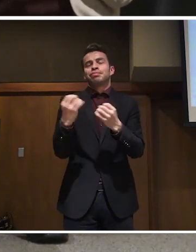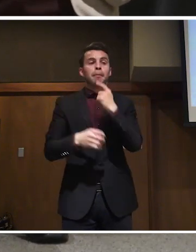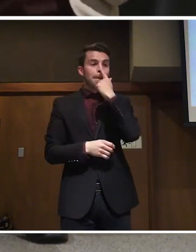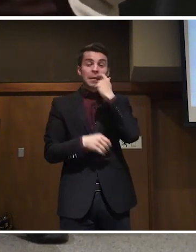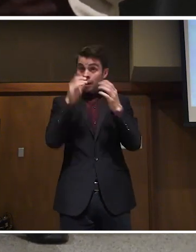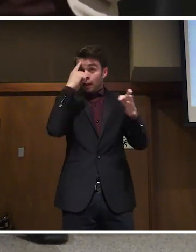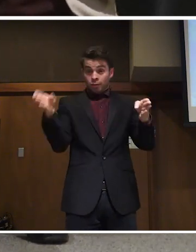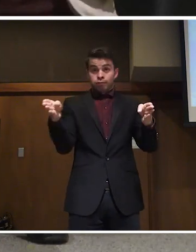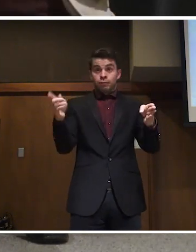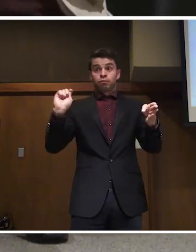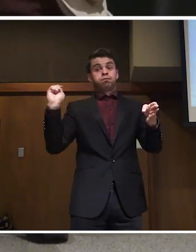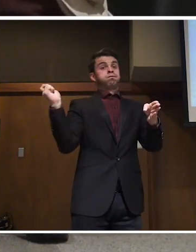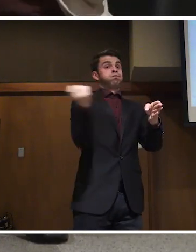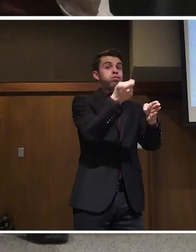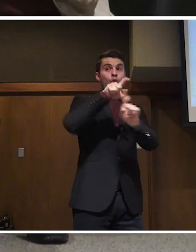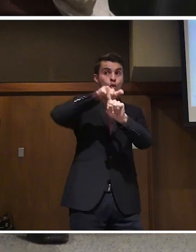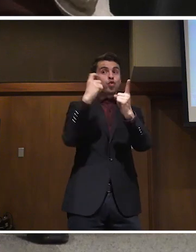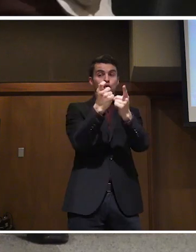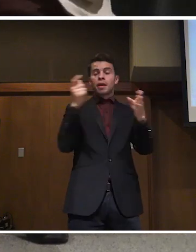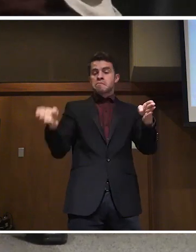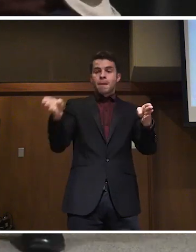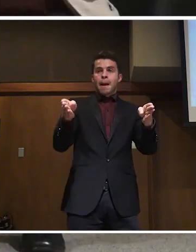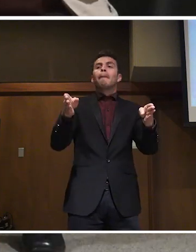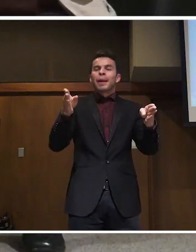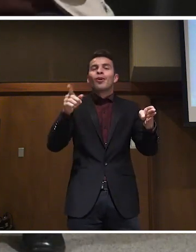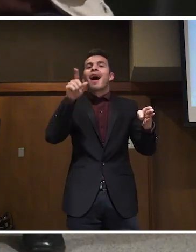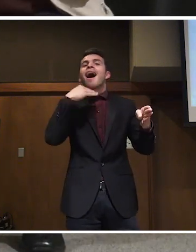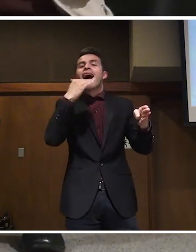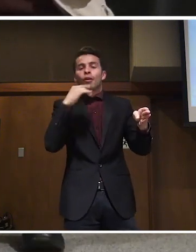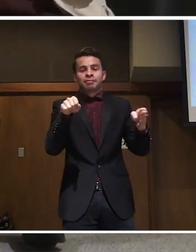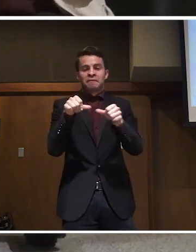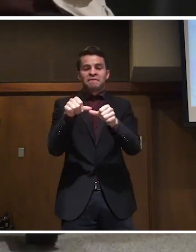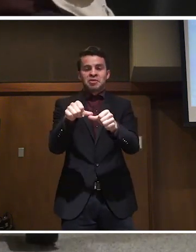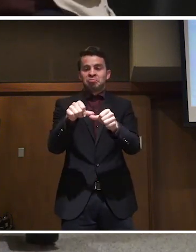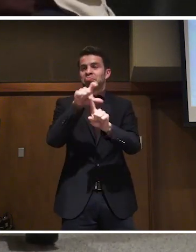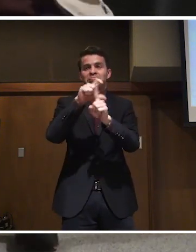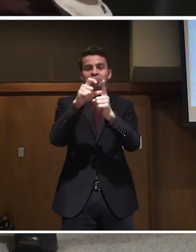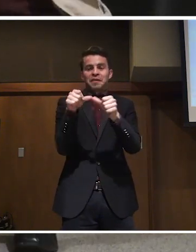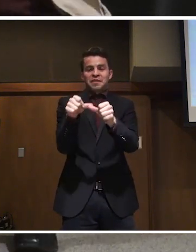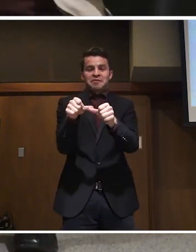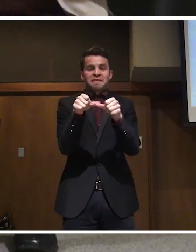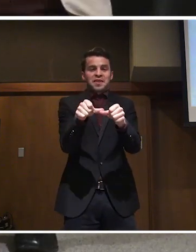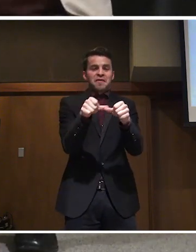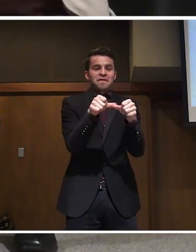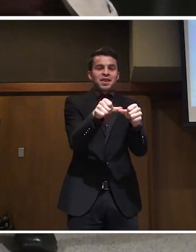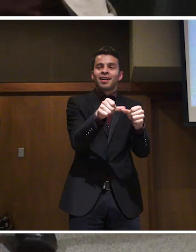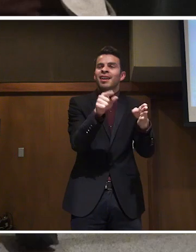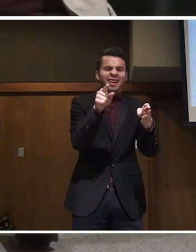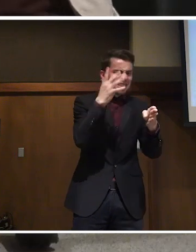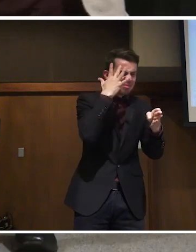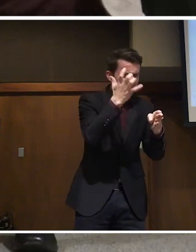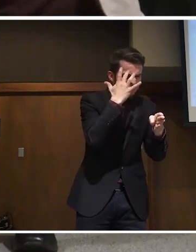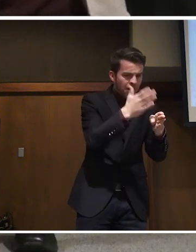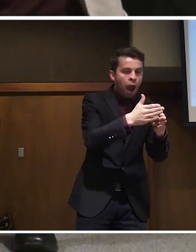en la cultura colombiana, pero también hay unas permanencias y hay unas cosas cuyo origen uno encuentra en el